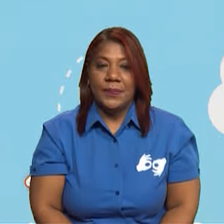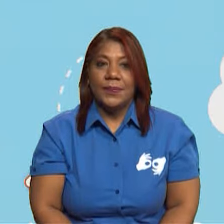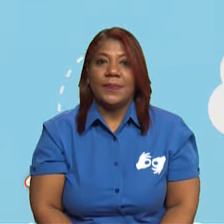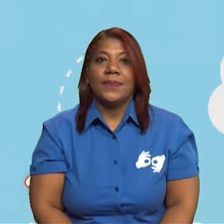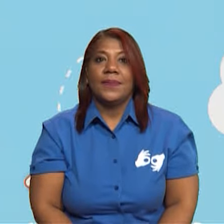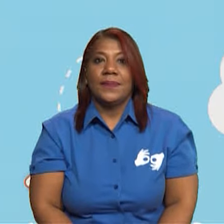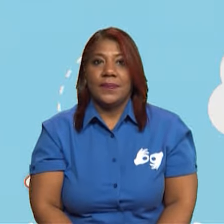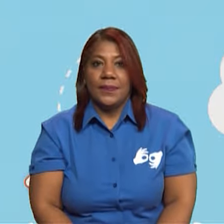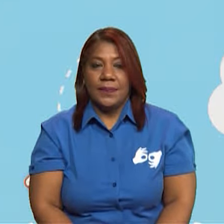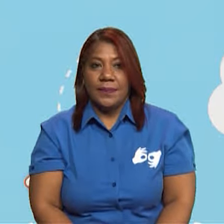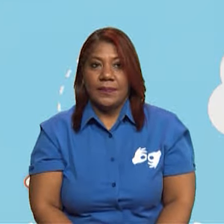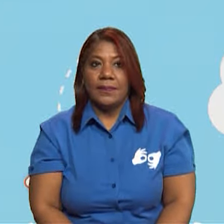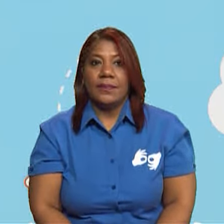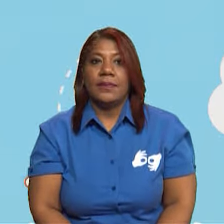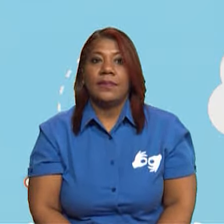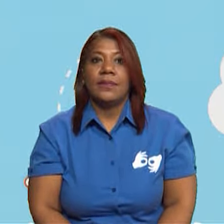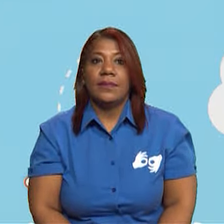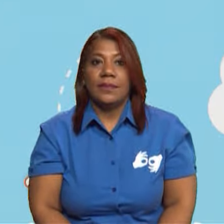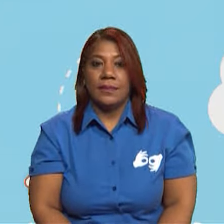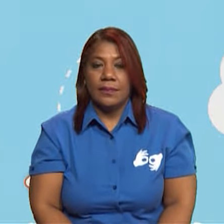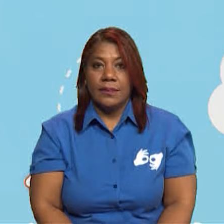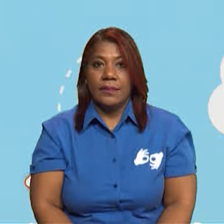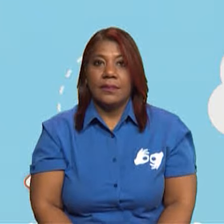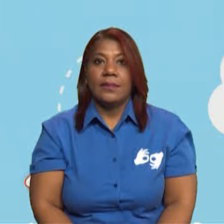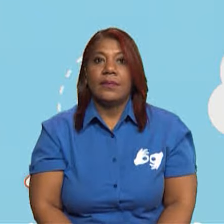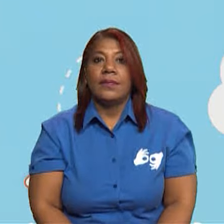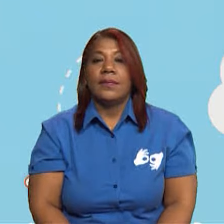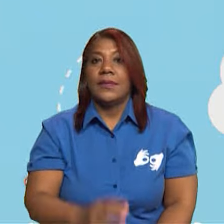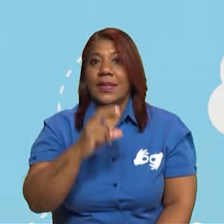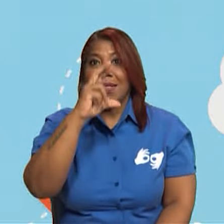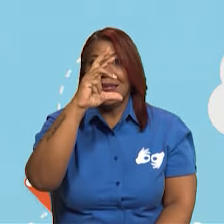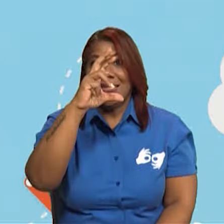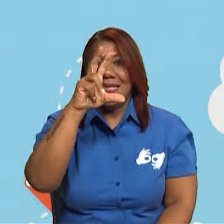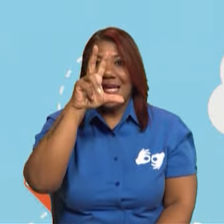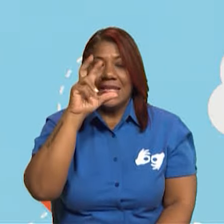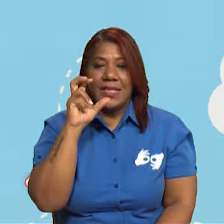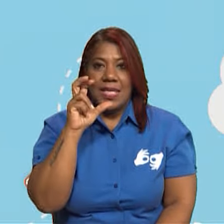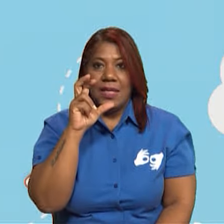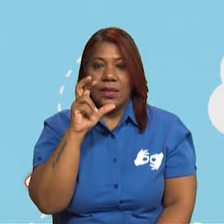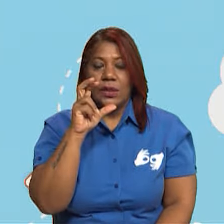de estos números, la centena de 300